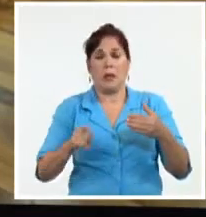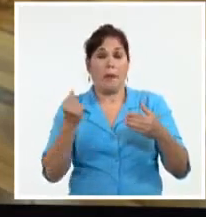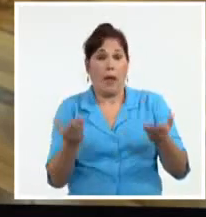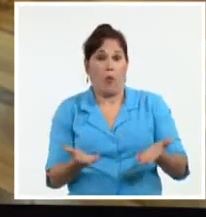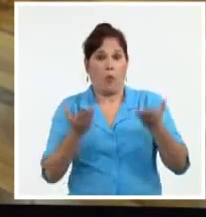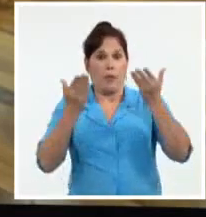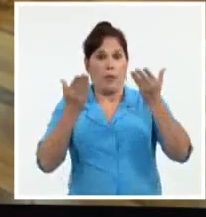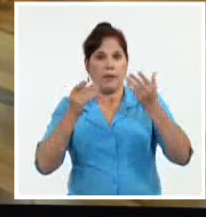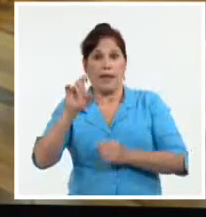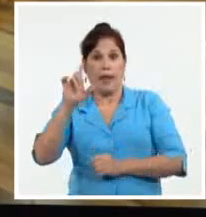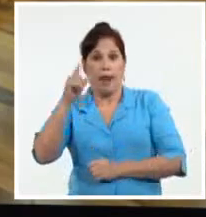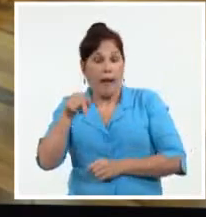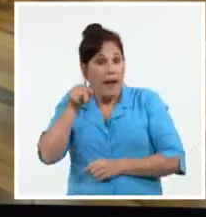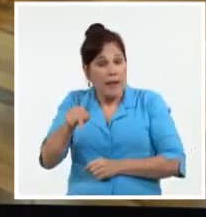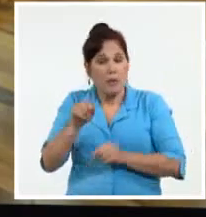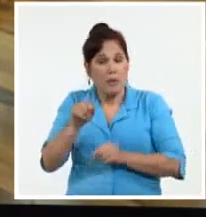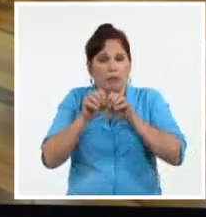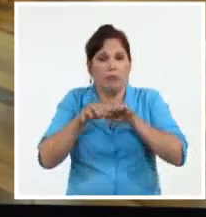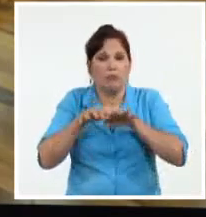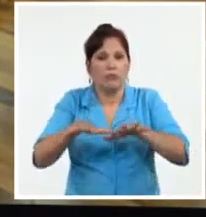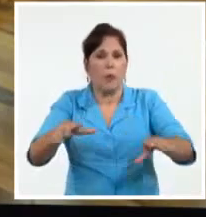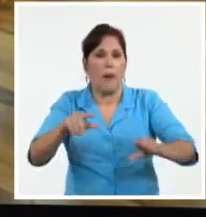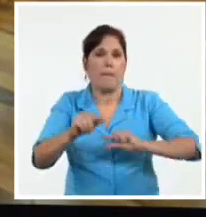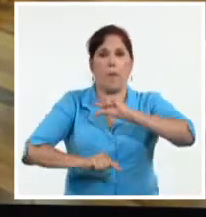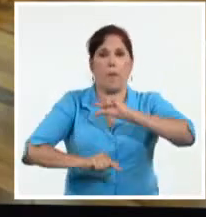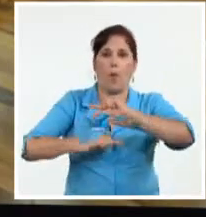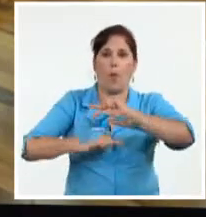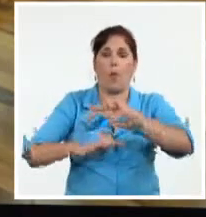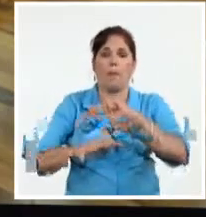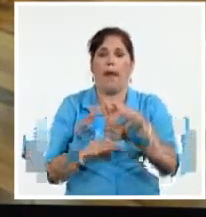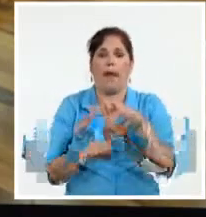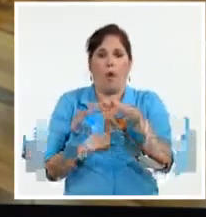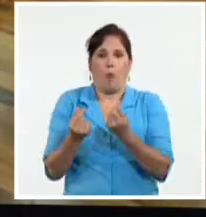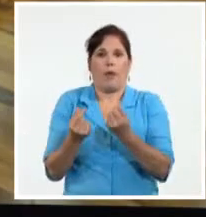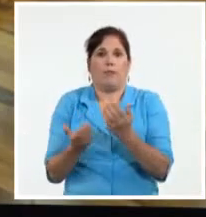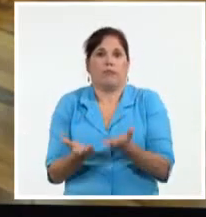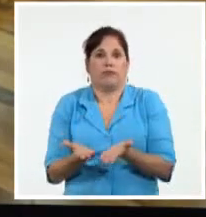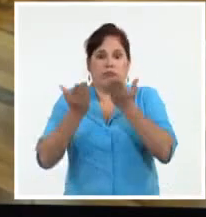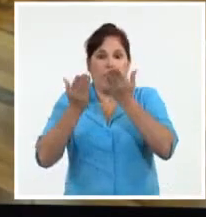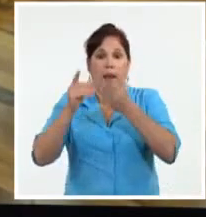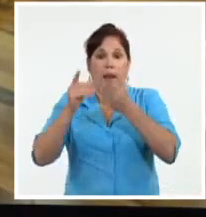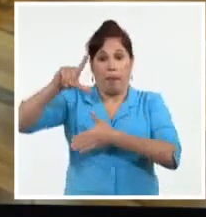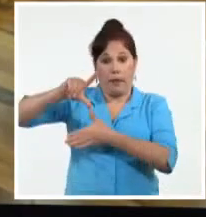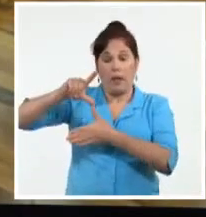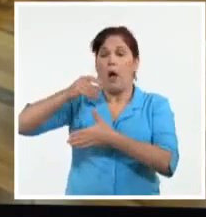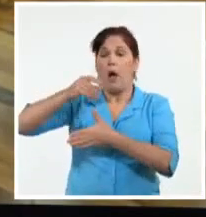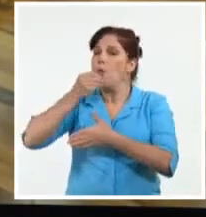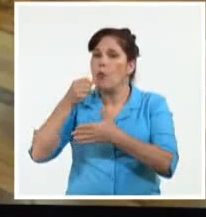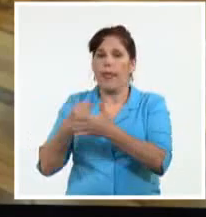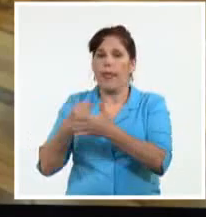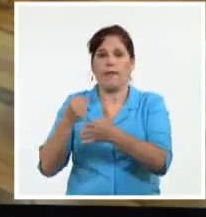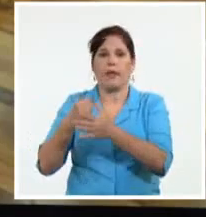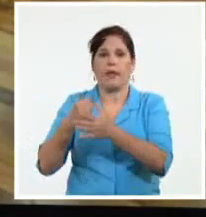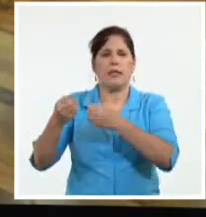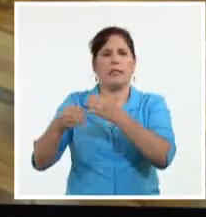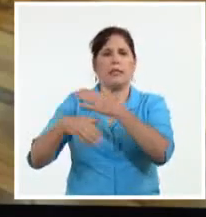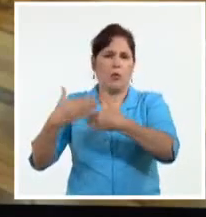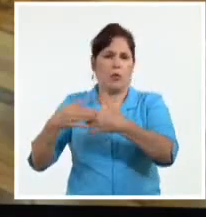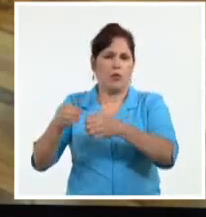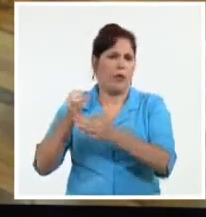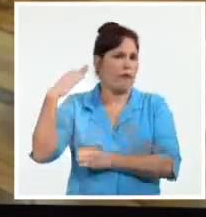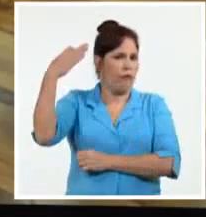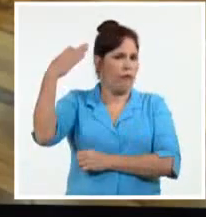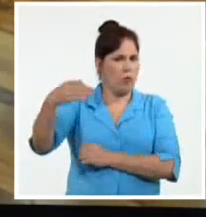de CELAC y que vaya extendiéndose a medida que logre despegar, garantizaría que Latinoamérica pueda enfrentar crisis futuras con